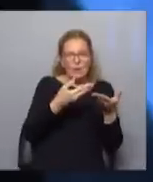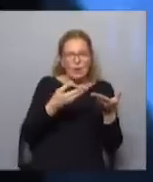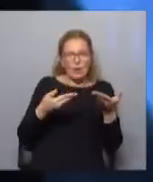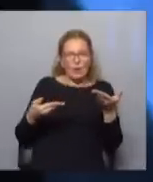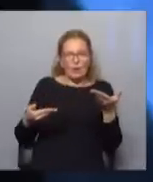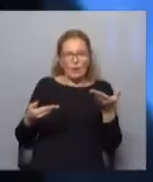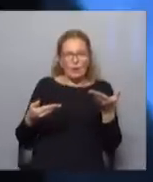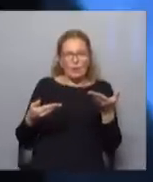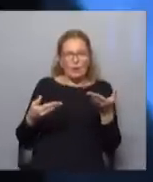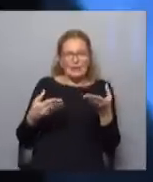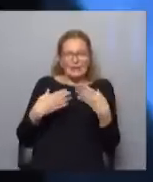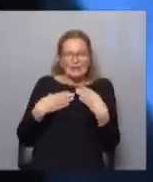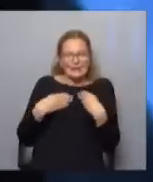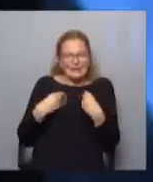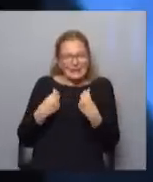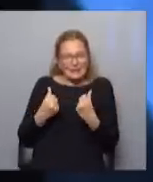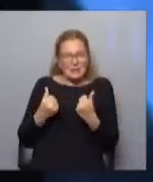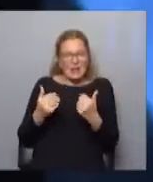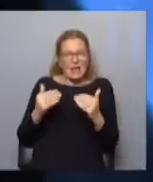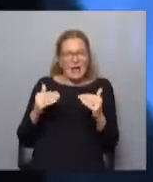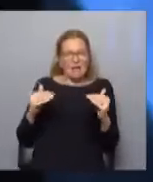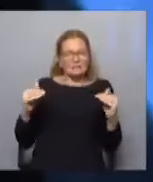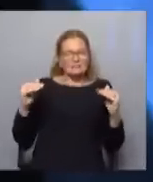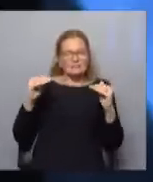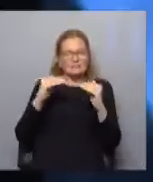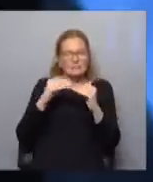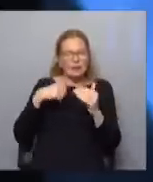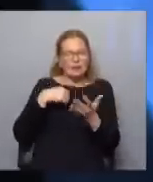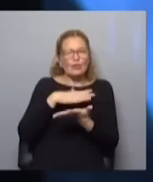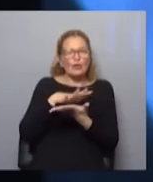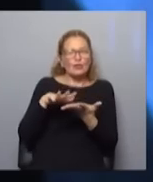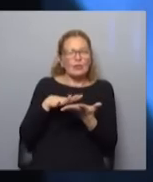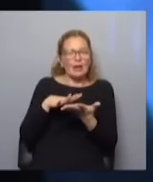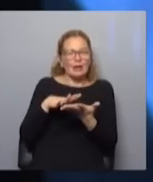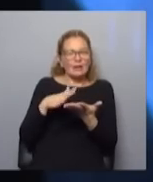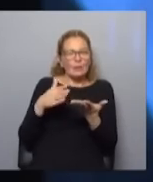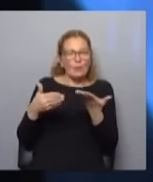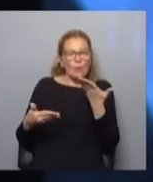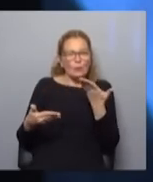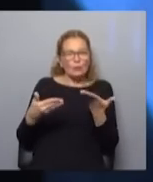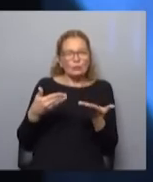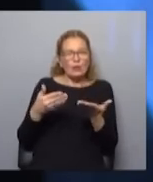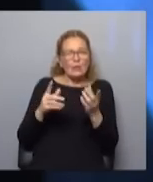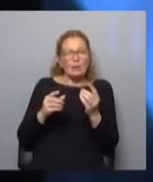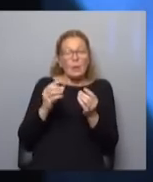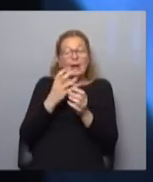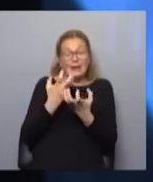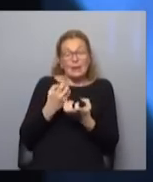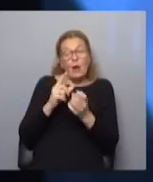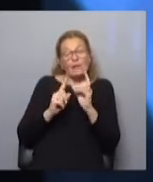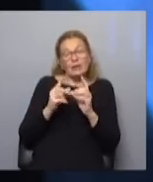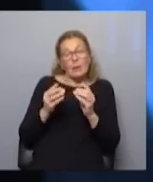la sensibilidad social que había que tener por supuesto que unos u otros podemos querer un poco más